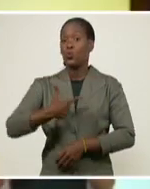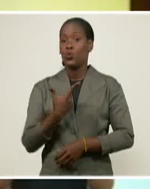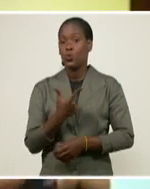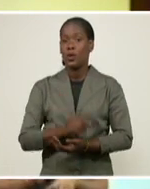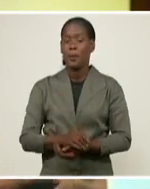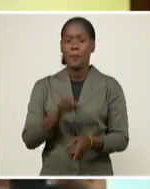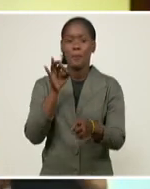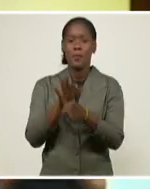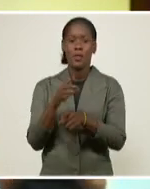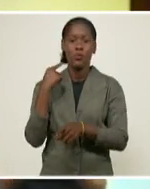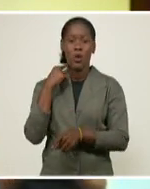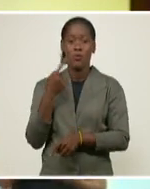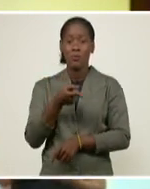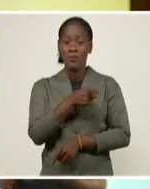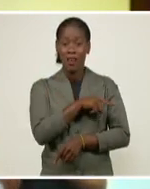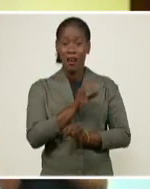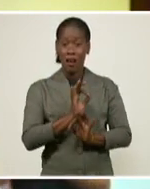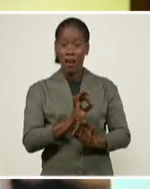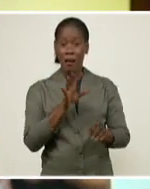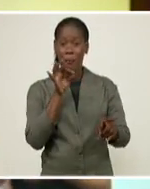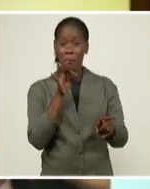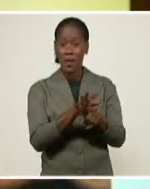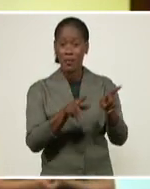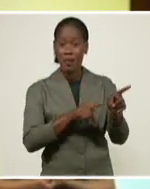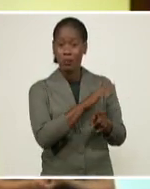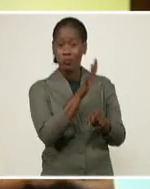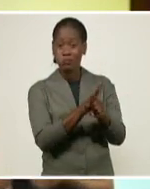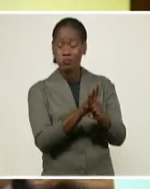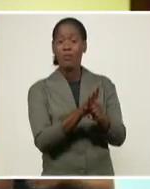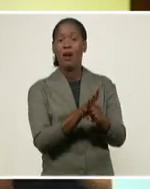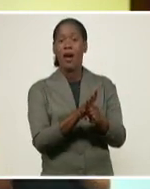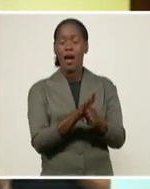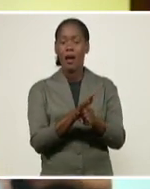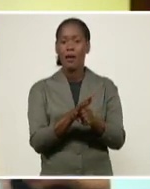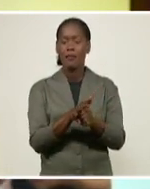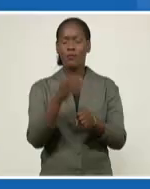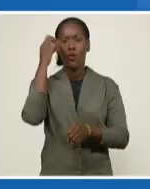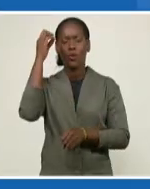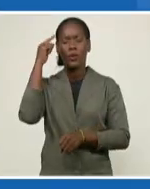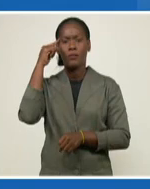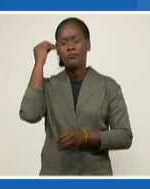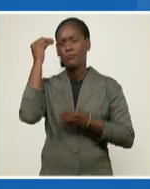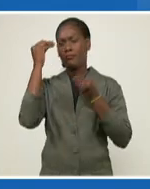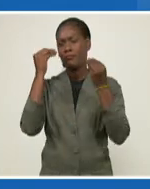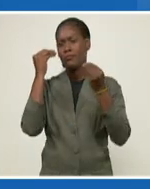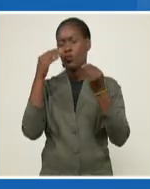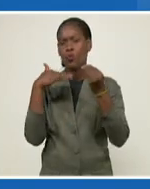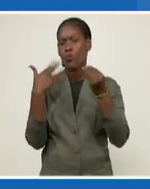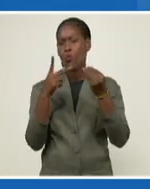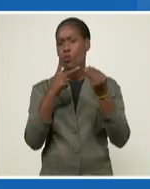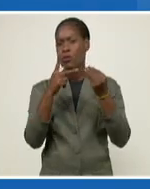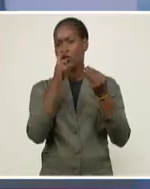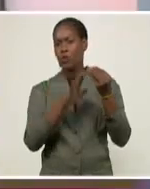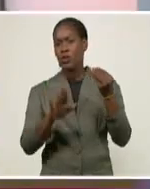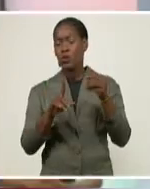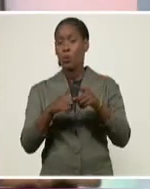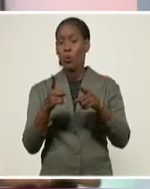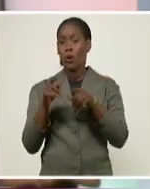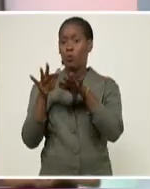En medio de una pandemia que apenas llegaba a esta isla, el gobierno cubano decidió que la vitalidad del curso escolar no podía